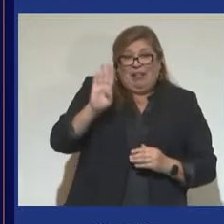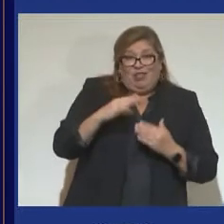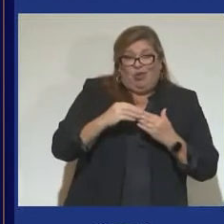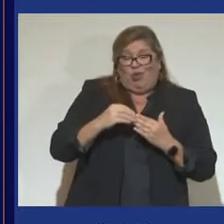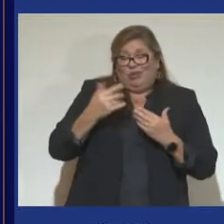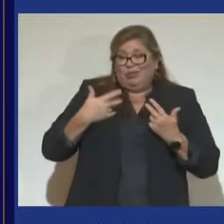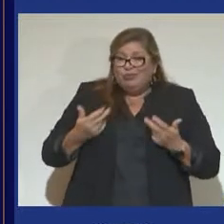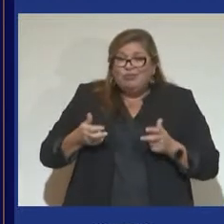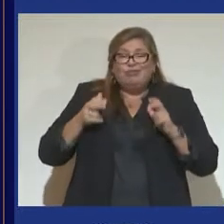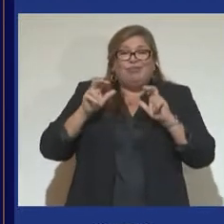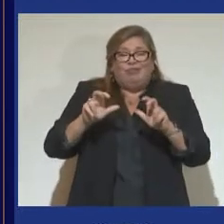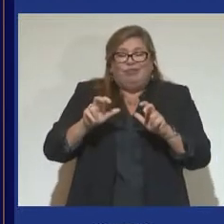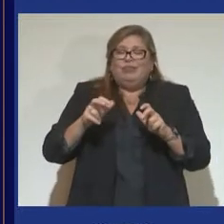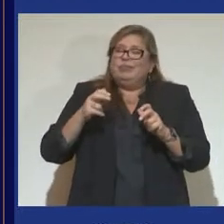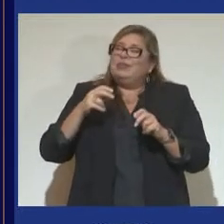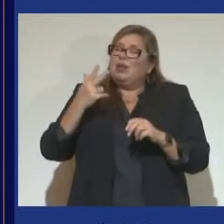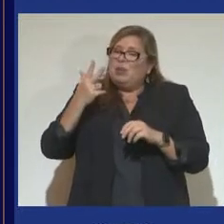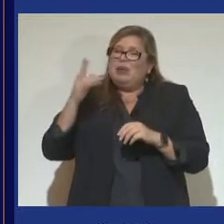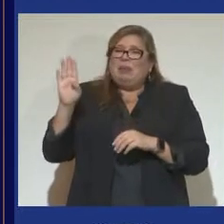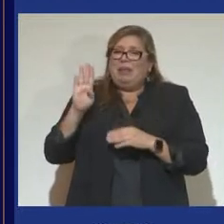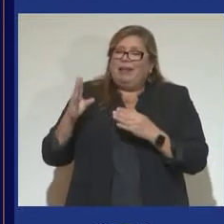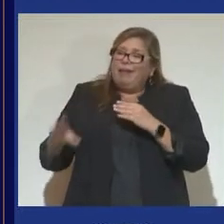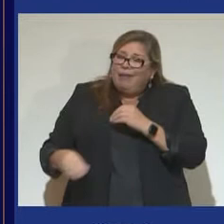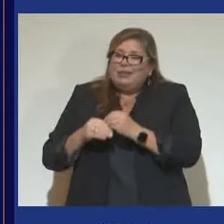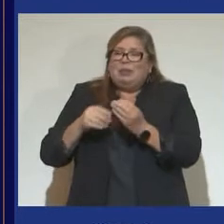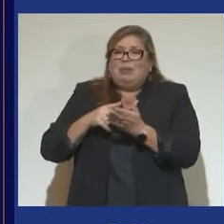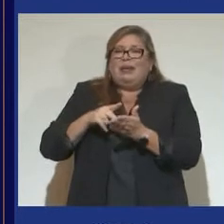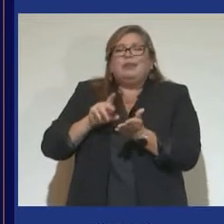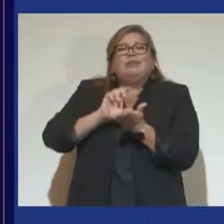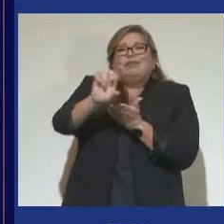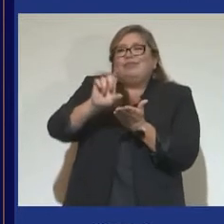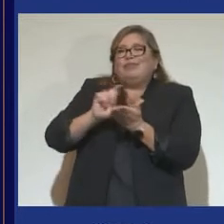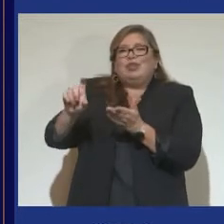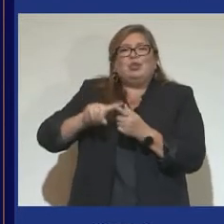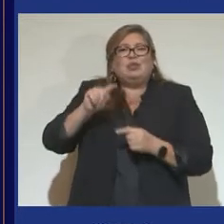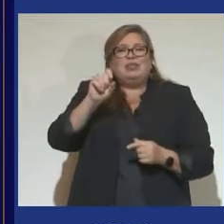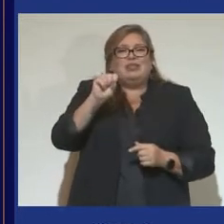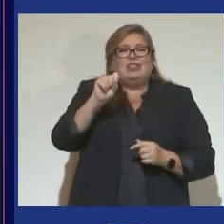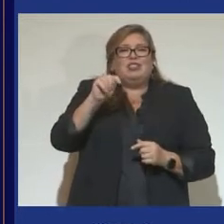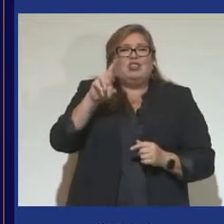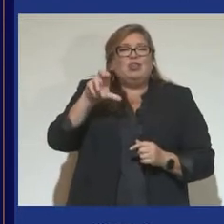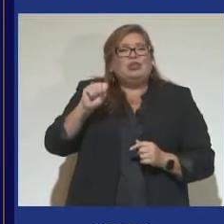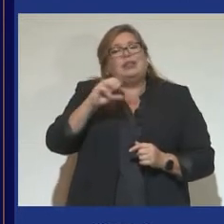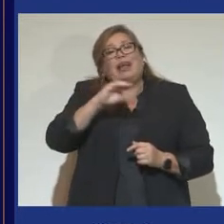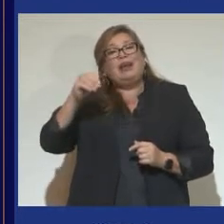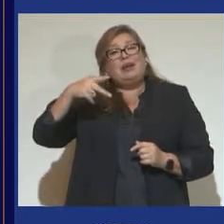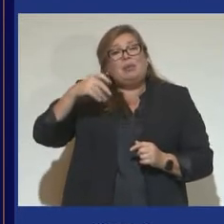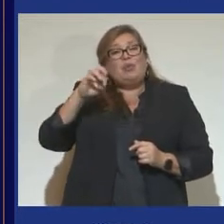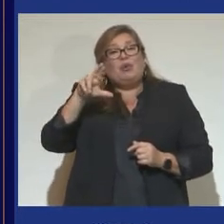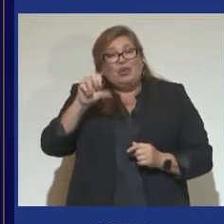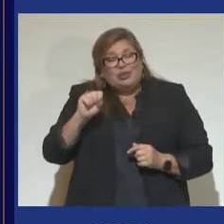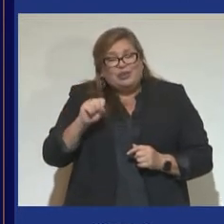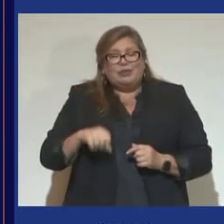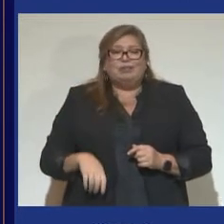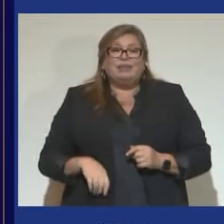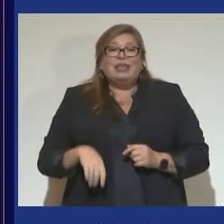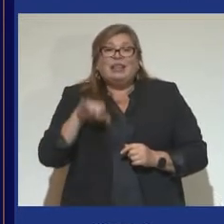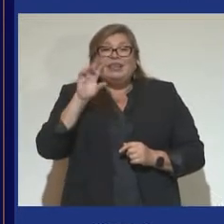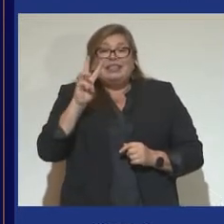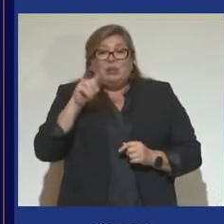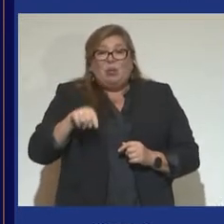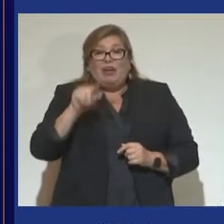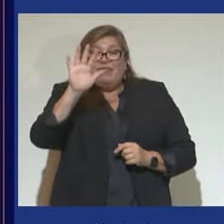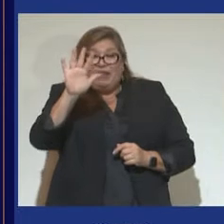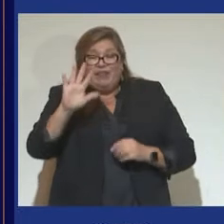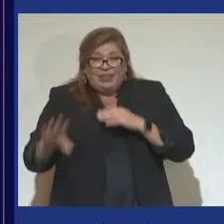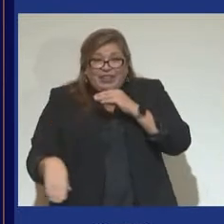de dólares son 3 mil millones de dólares de pagos adicionales que serán entregados en el plan de pensiones